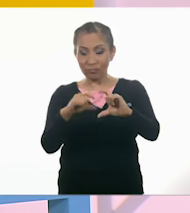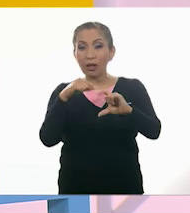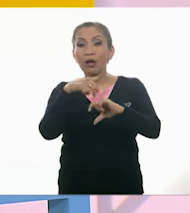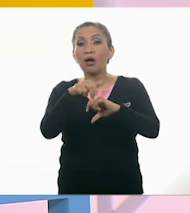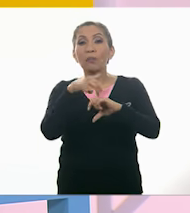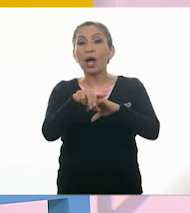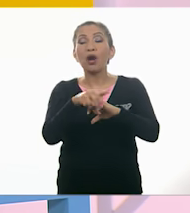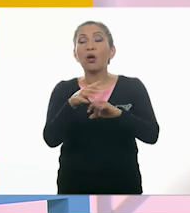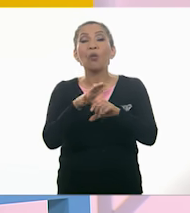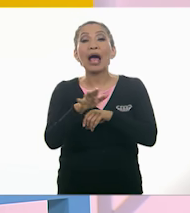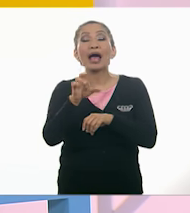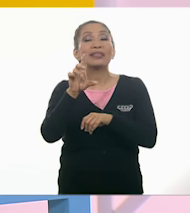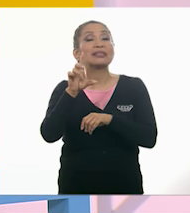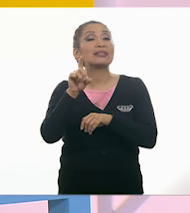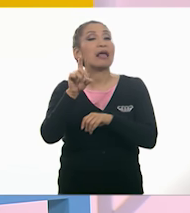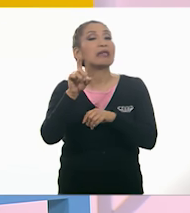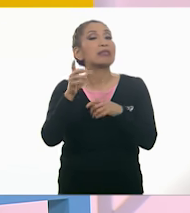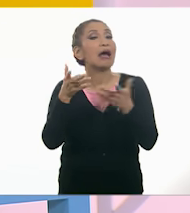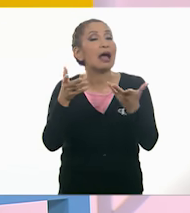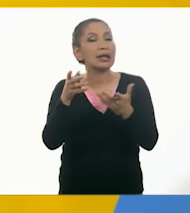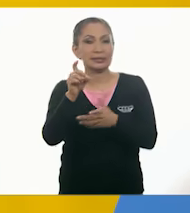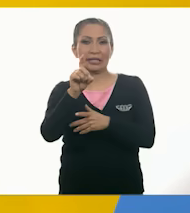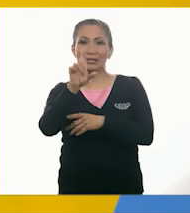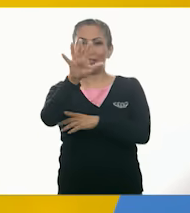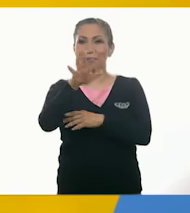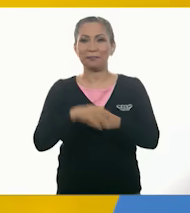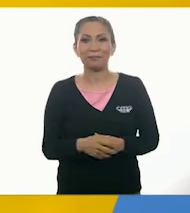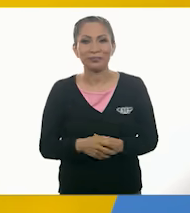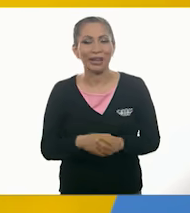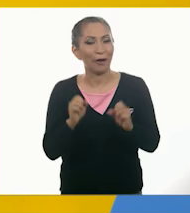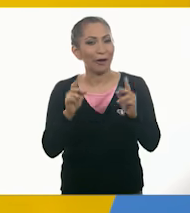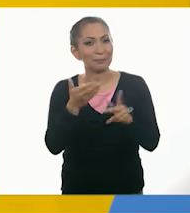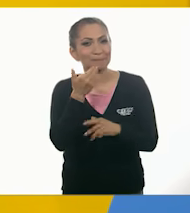número, quedamos que era el 30. El 35. Ah,